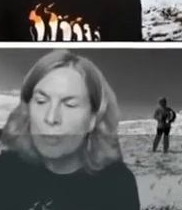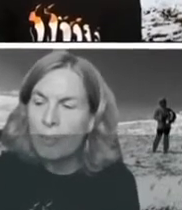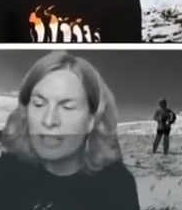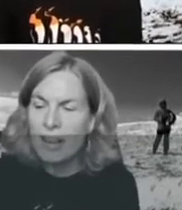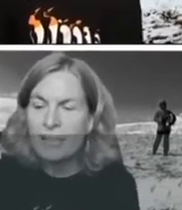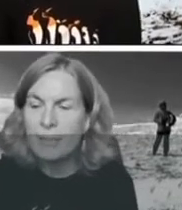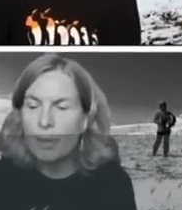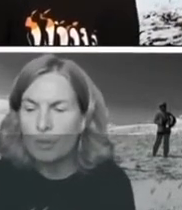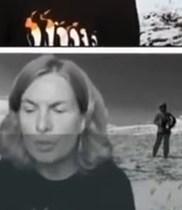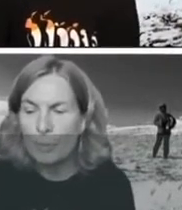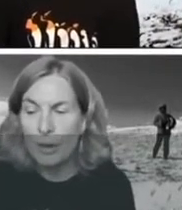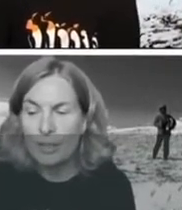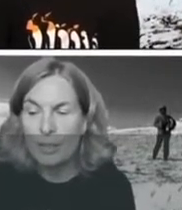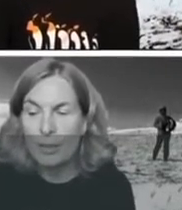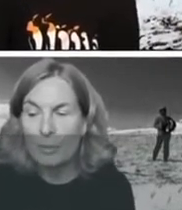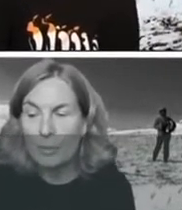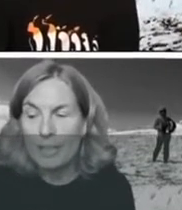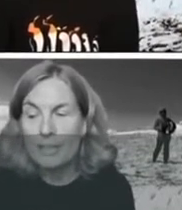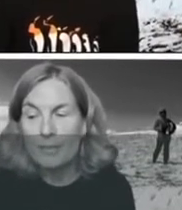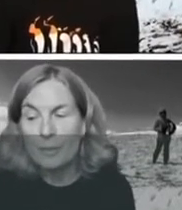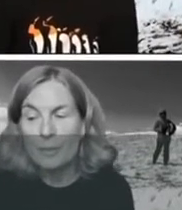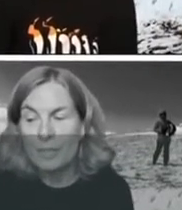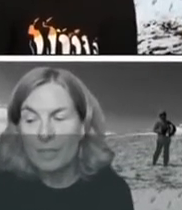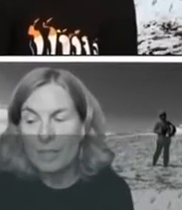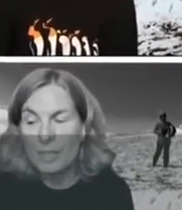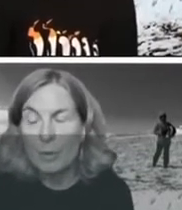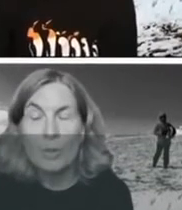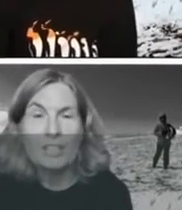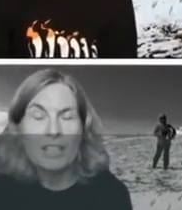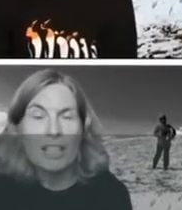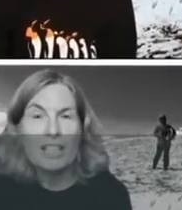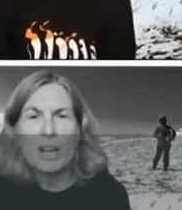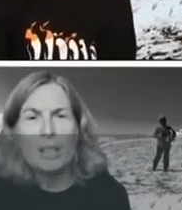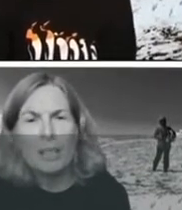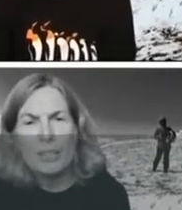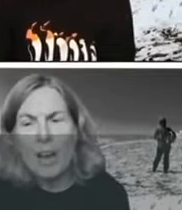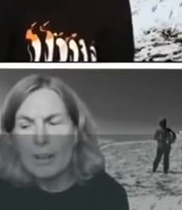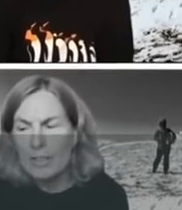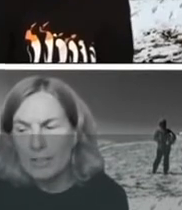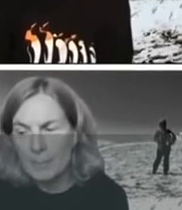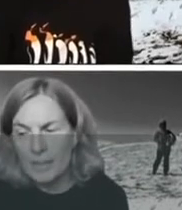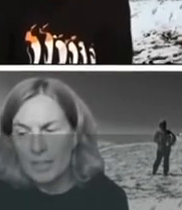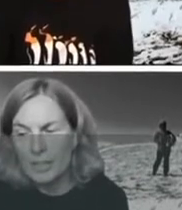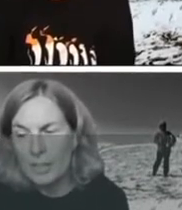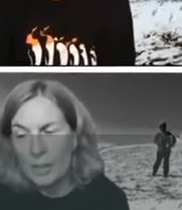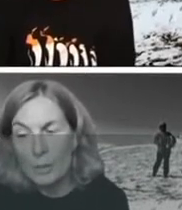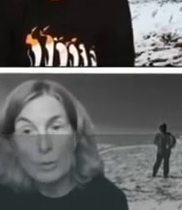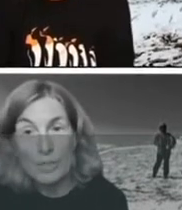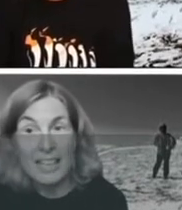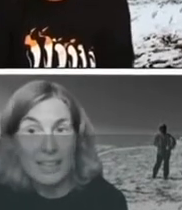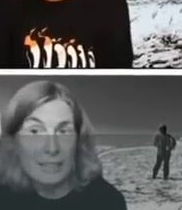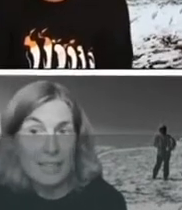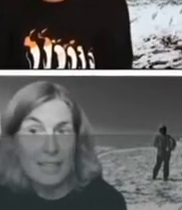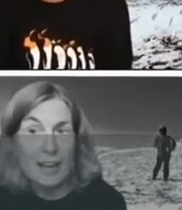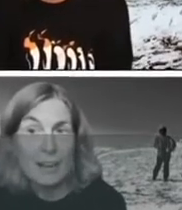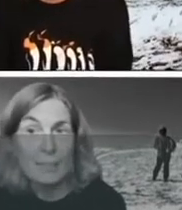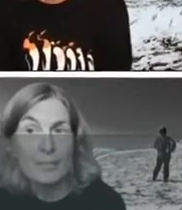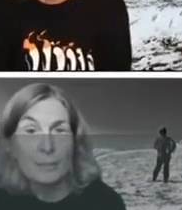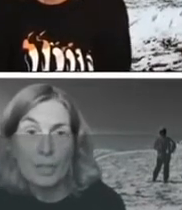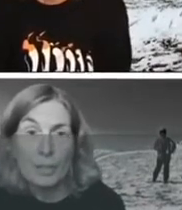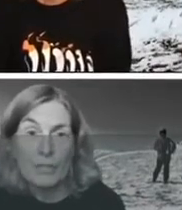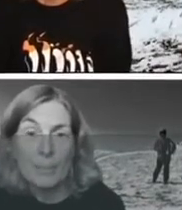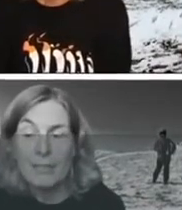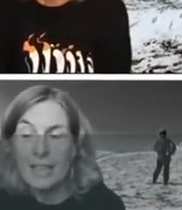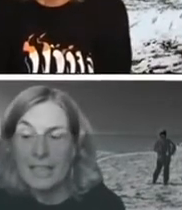ozono mínimo en el medio ha llegado a niveles muy bajos este año. Cuando firmamos el protocolo de Montreal en vigor hace tantos